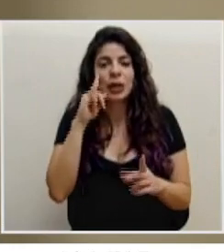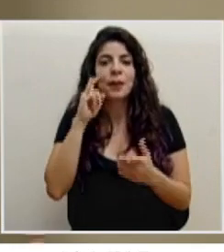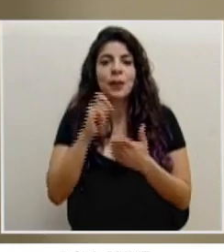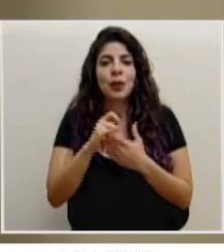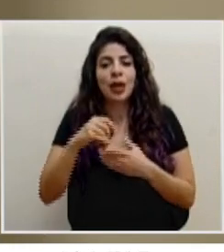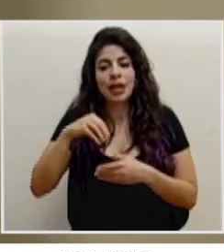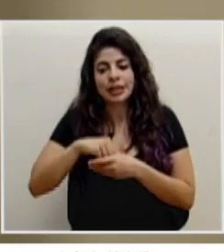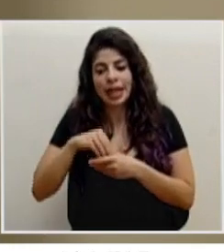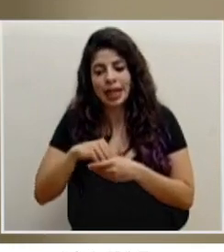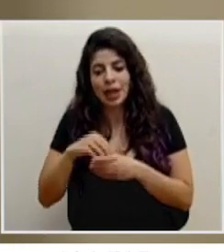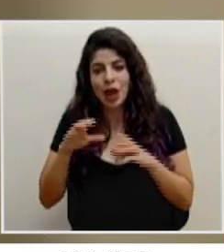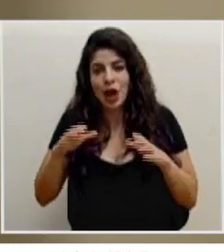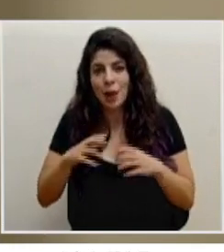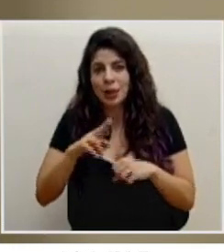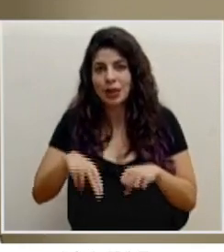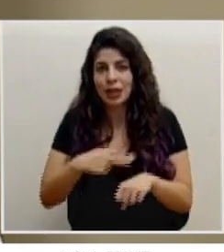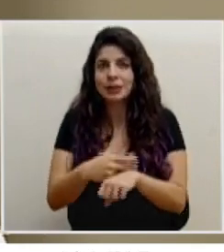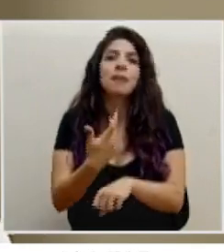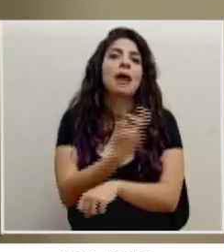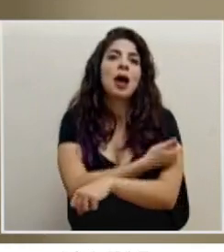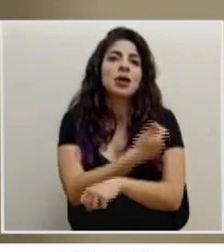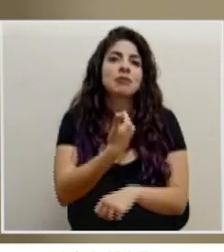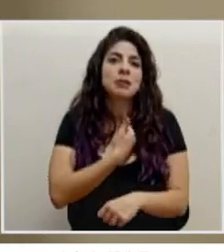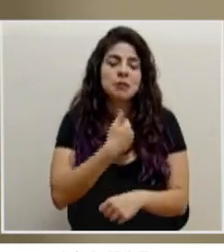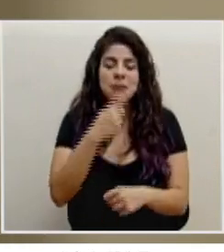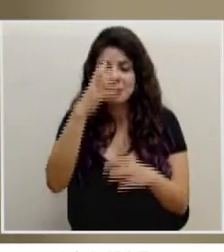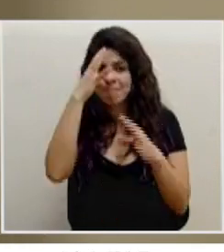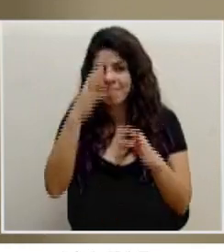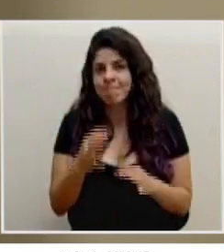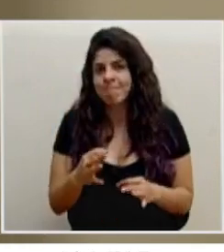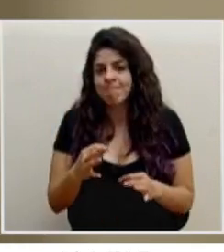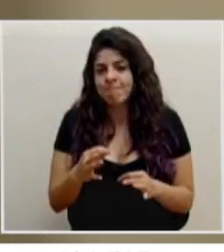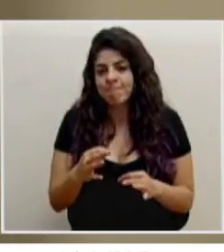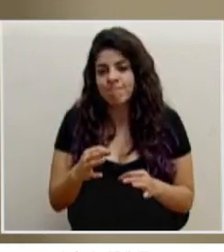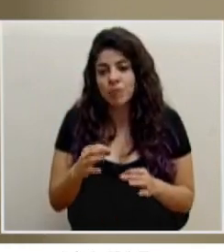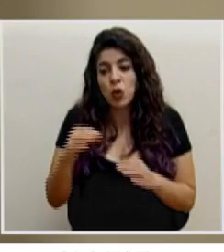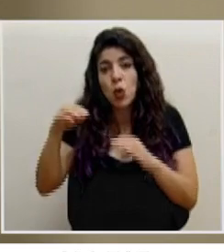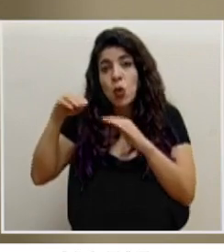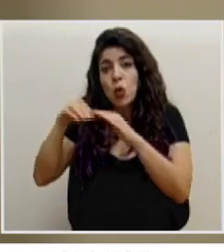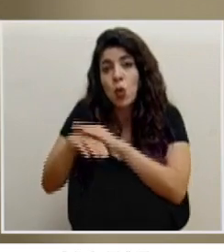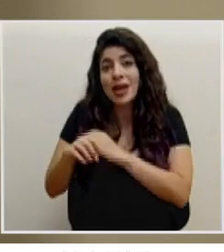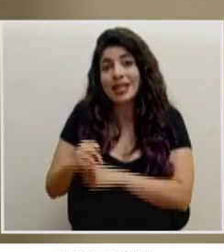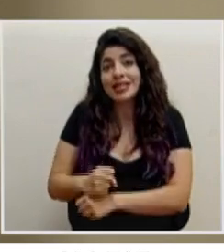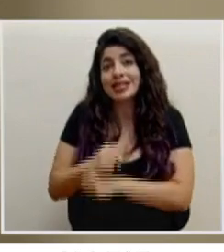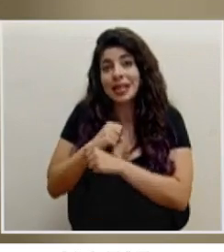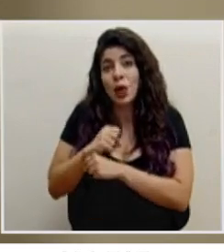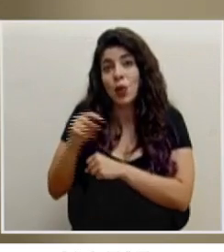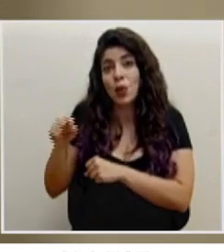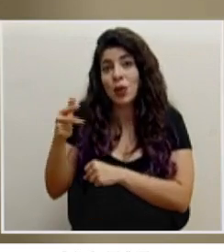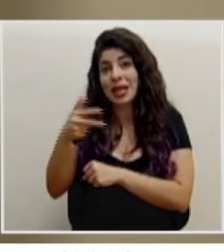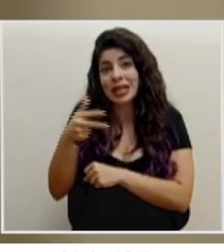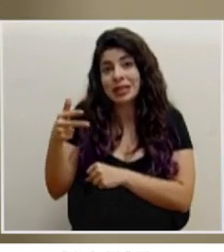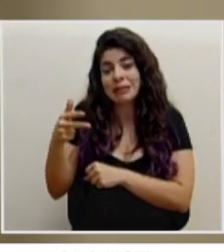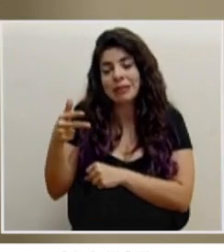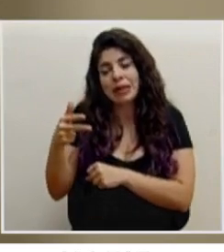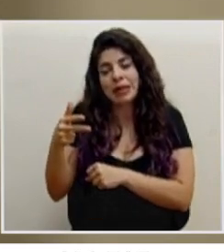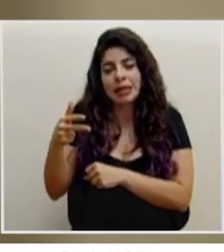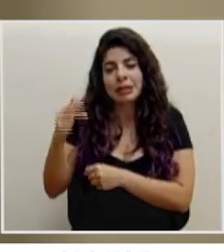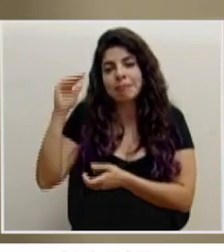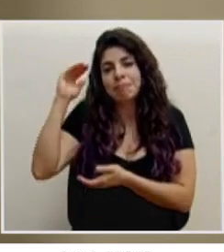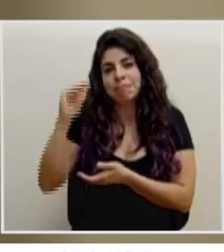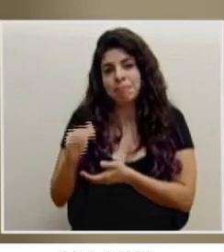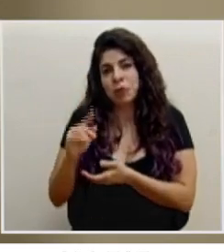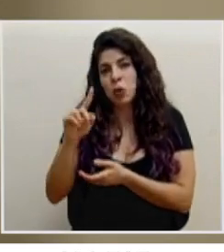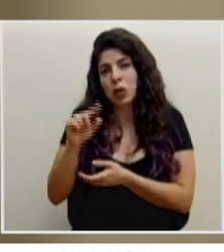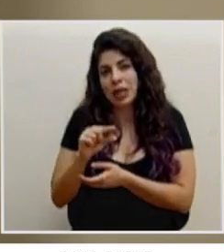decisión a través de la Comisión Nacional de Vacunas de que podemos disminuir el stock de seguridad de 3 semanas a